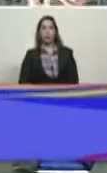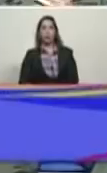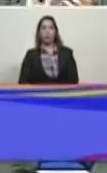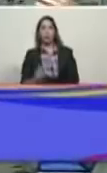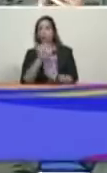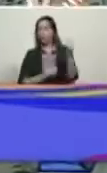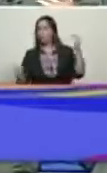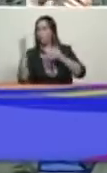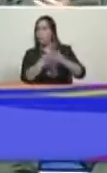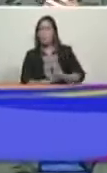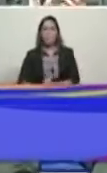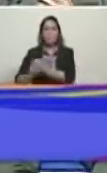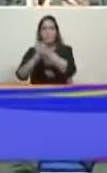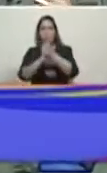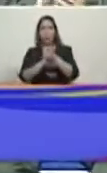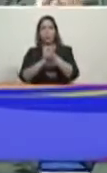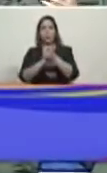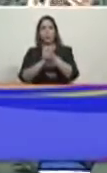máxima unión.